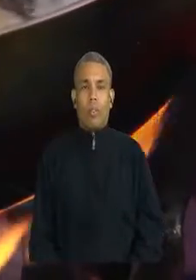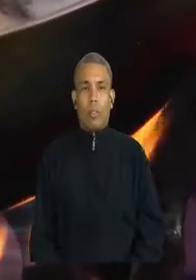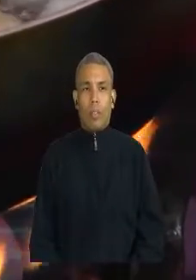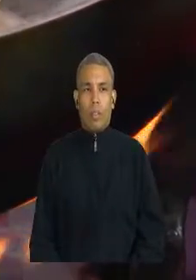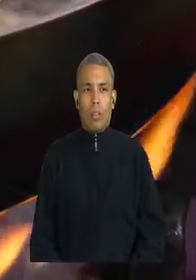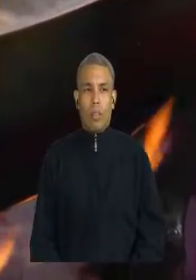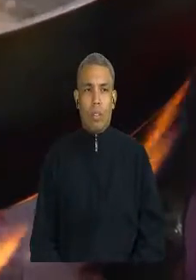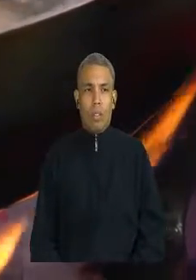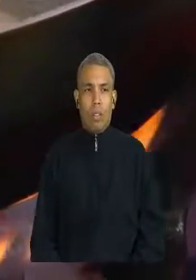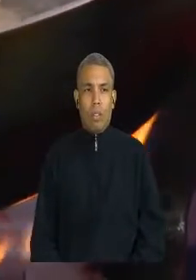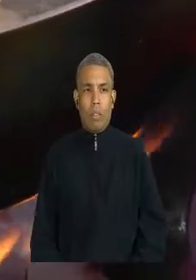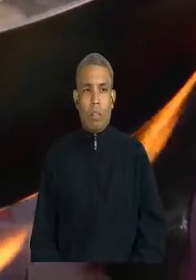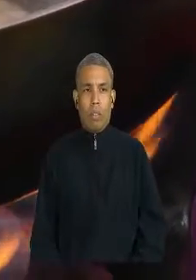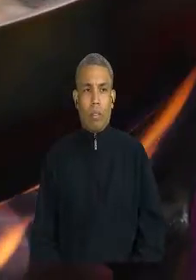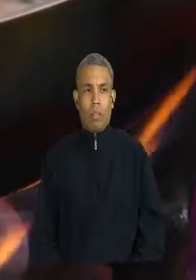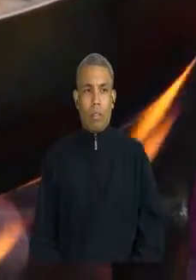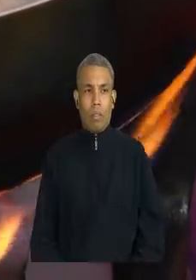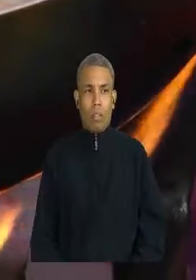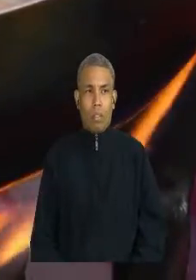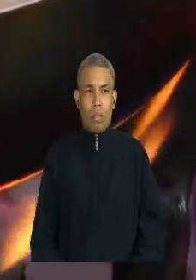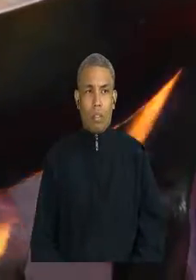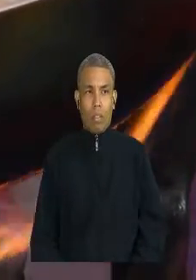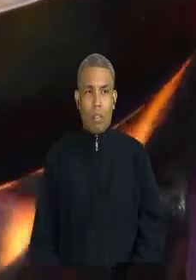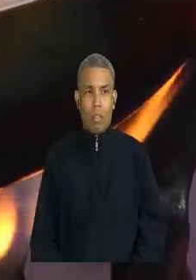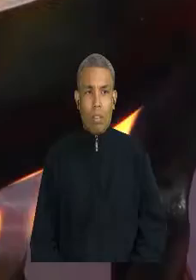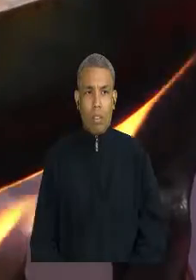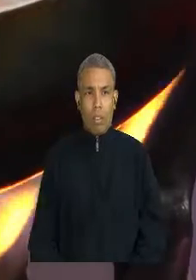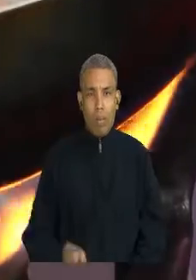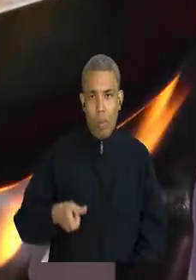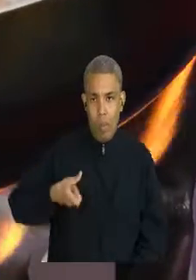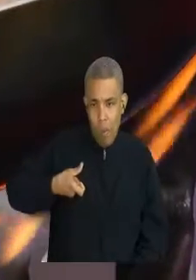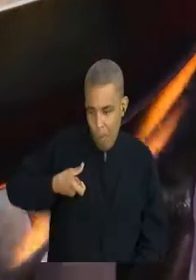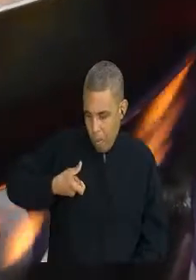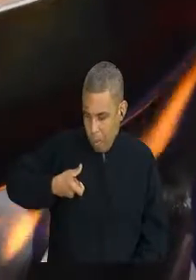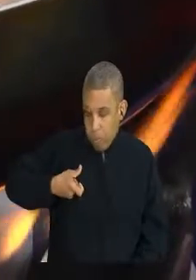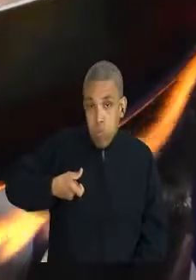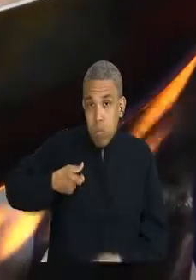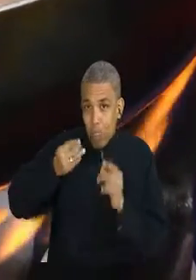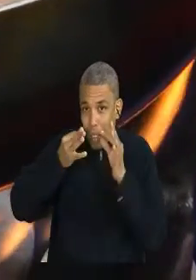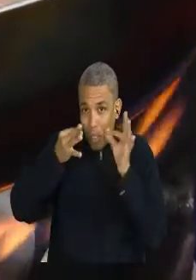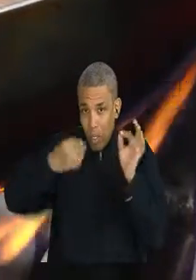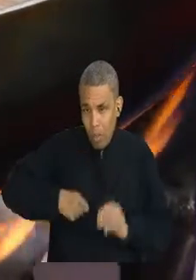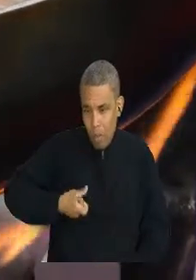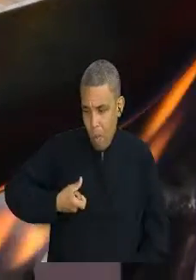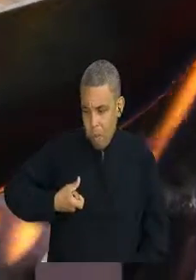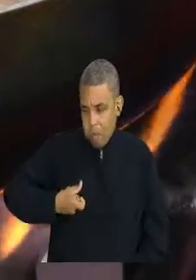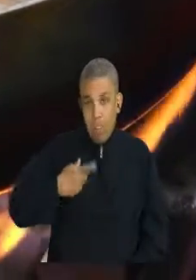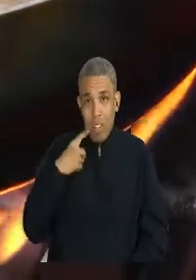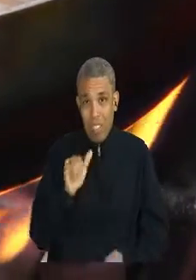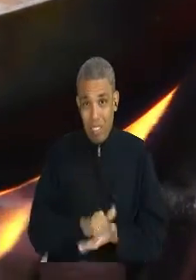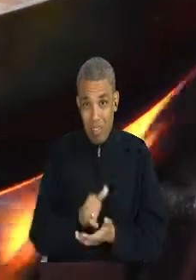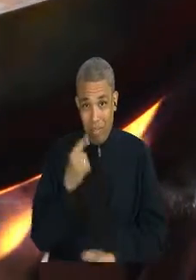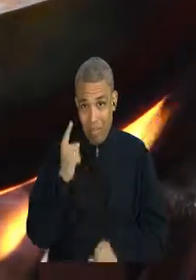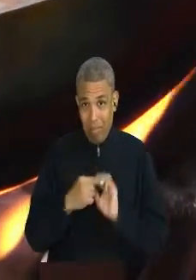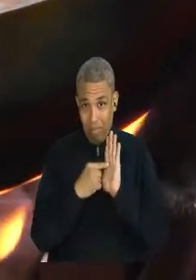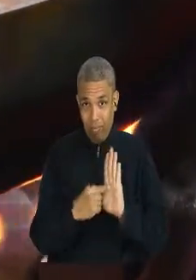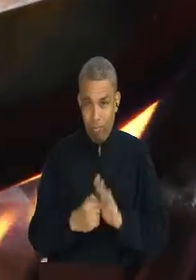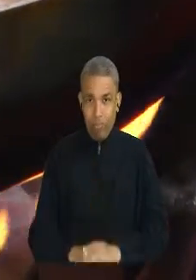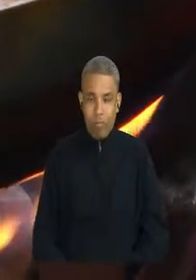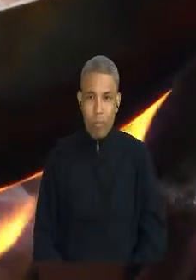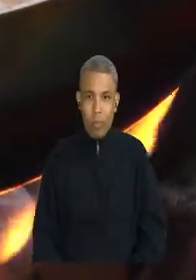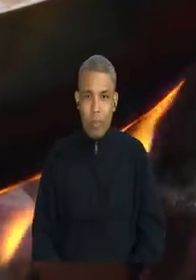Y Listo. De esta forma, entonces, vamos ya como empezando a darle forma a lo que va a ser el ensamble de nuestro querido cóctel de langostinos. Exactamente, Roche. Entonces,